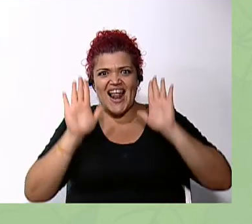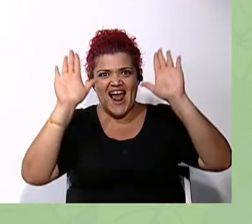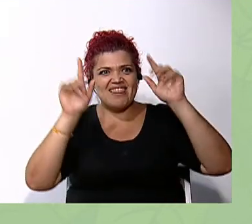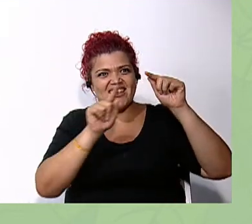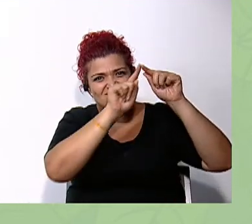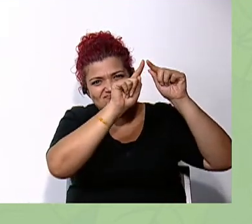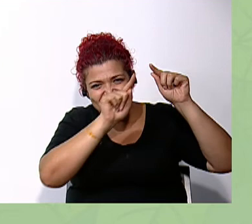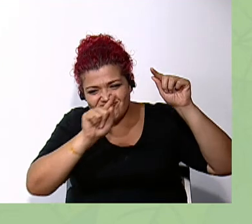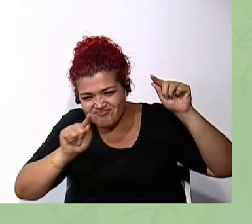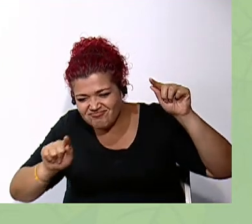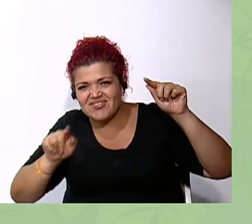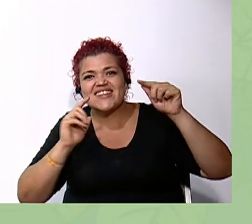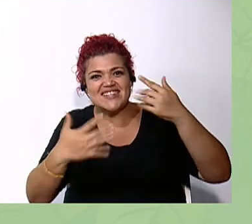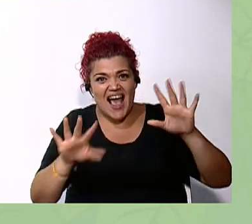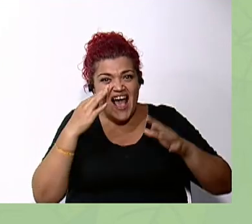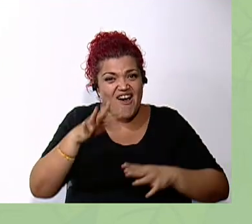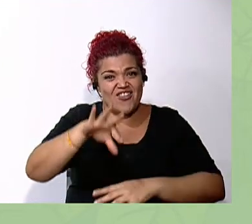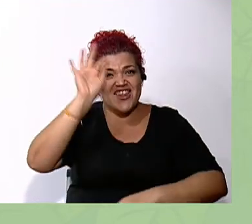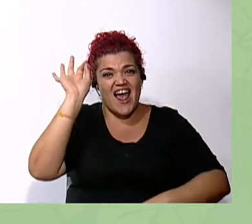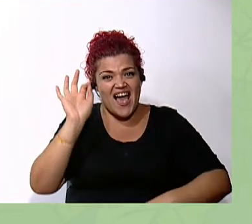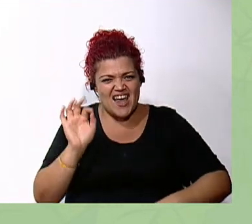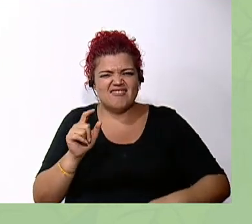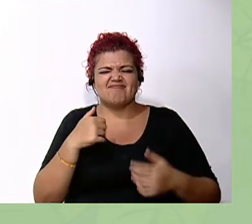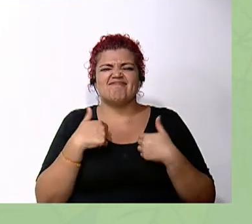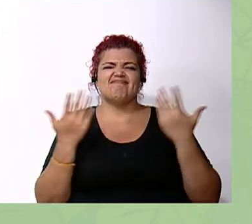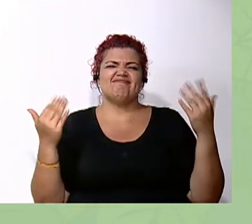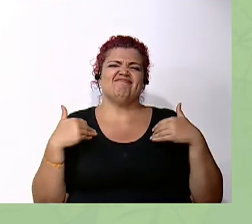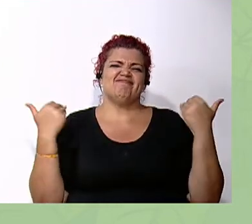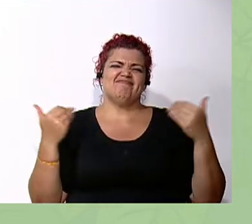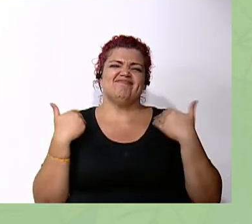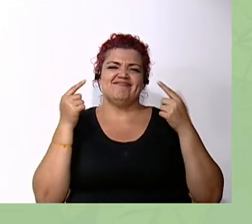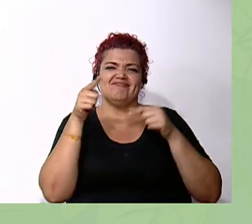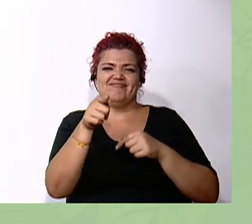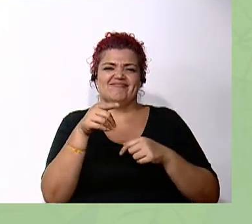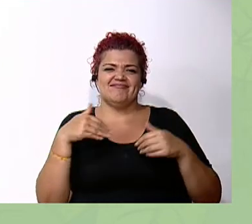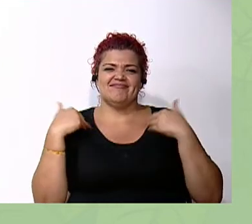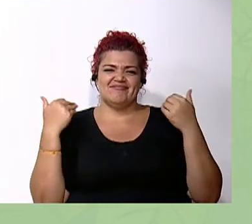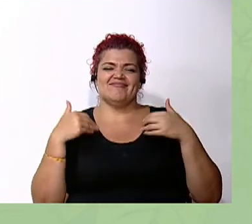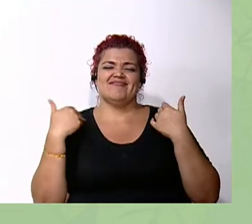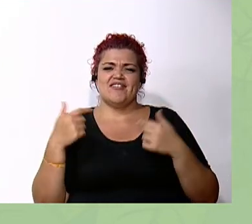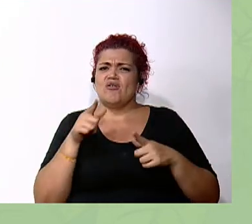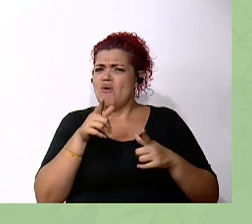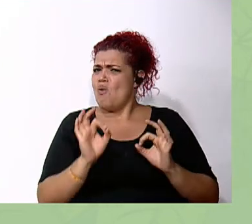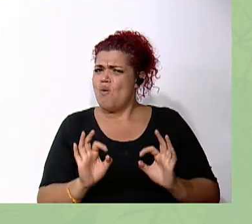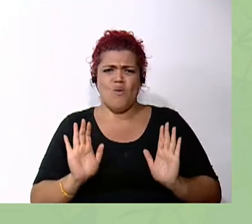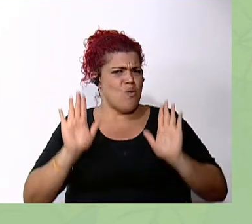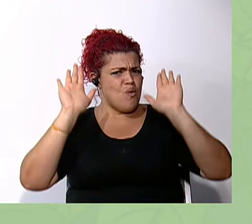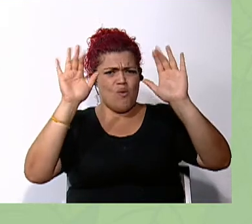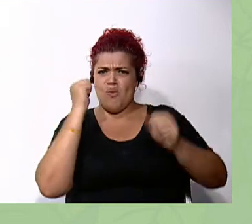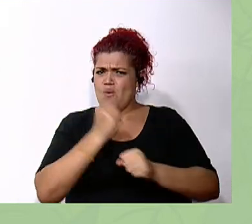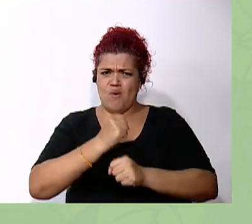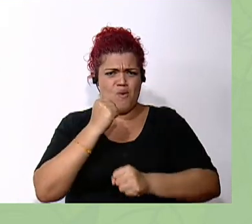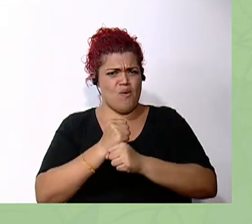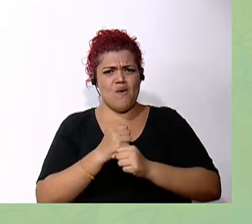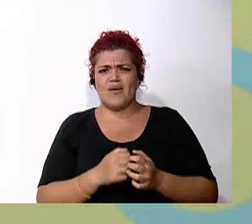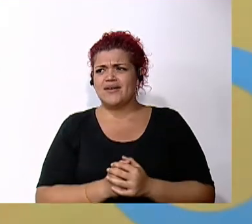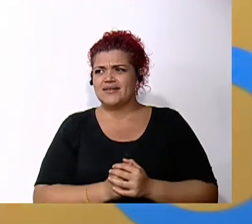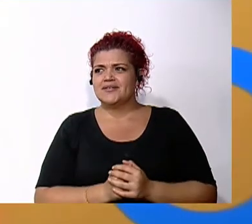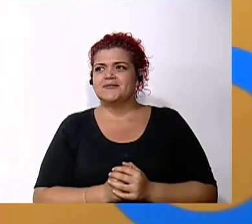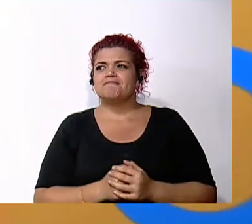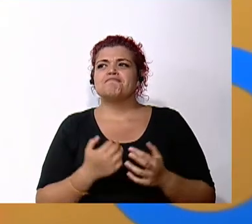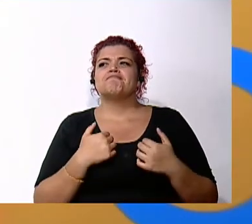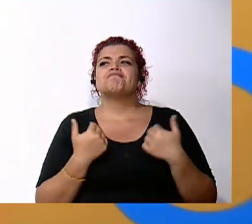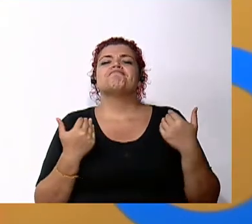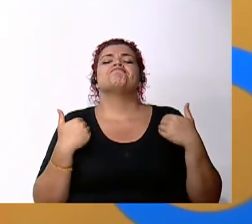Excelente, encontraron oxígeno. Los felicito, muy bien. Han hecho un excelente trabajo.